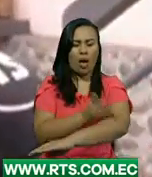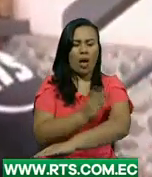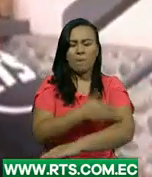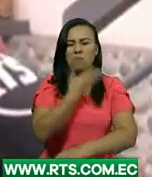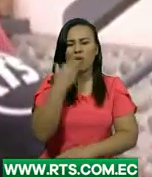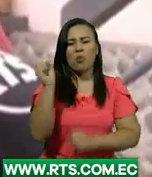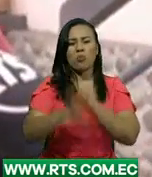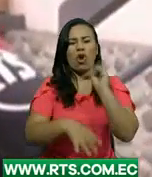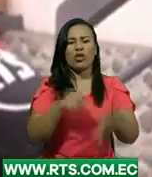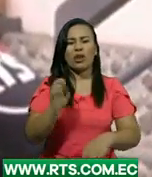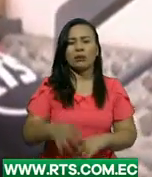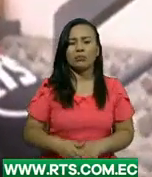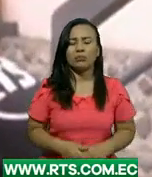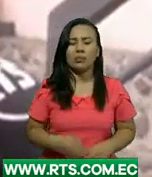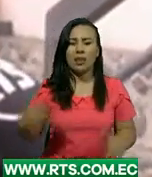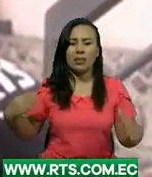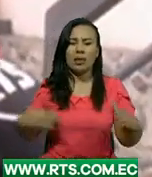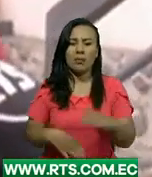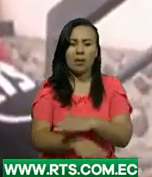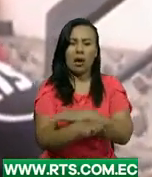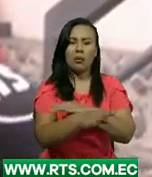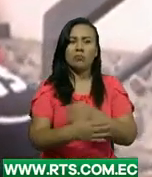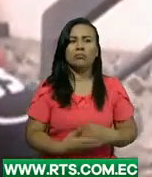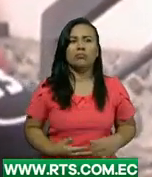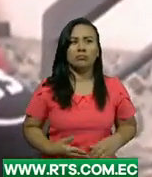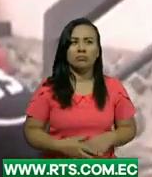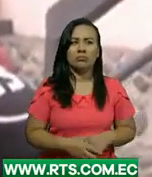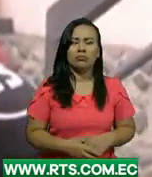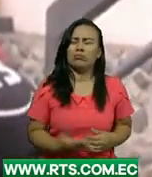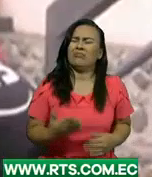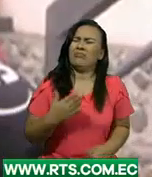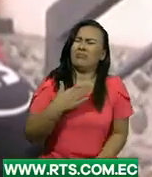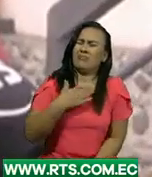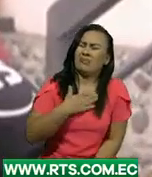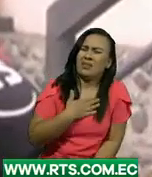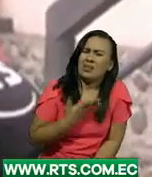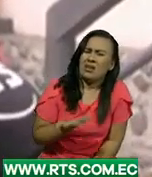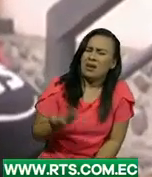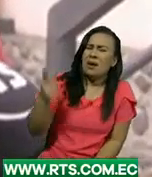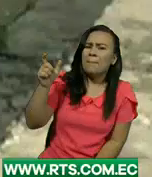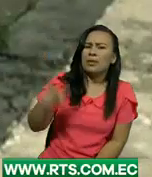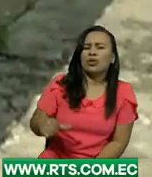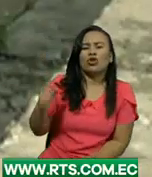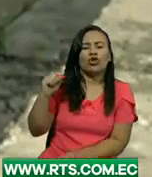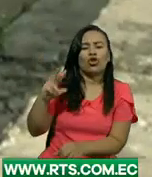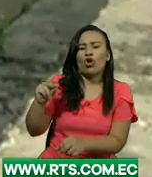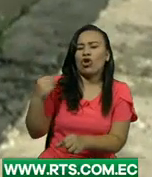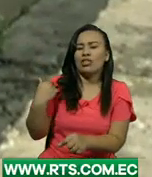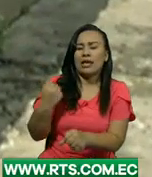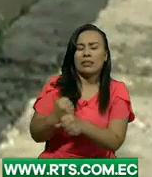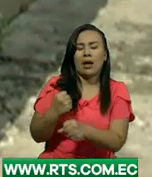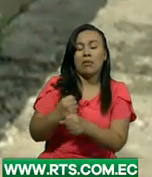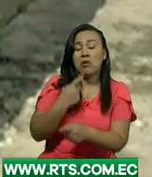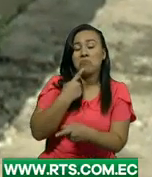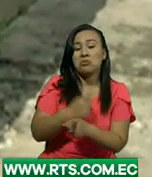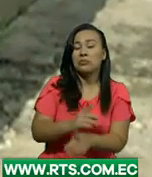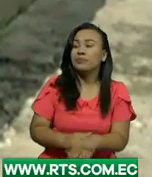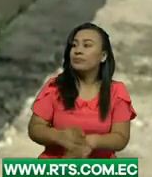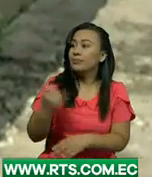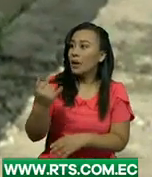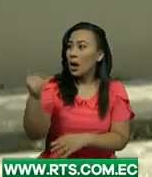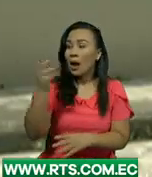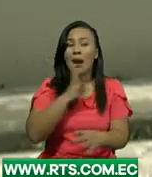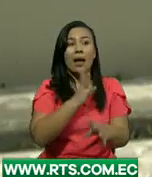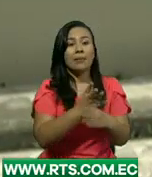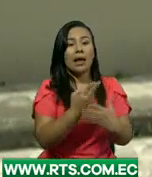por aquí, por la parte de abajo, y se está fumando porque es un hombre que no tiene trabajo. En esta ciudadela intentamos obtener una versión de